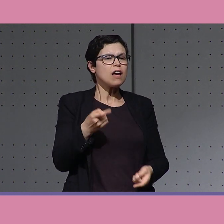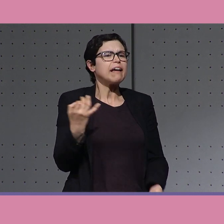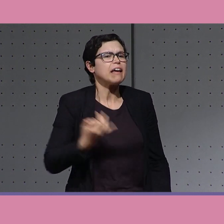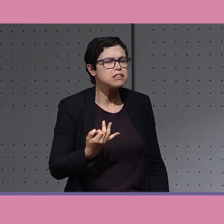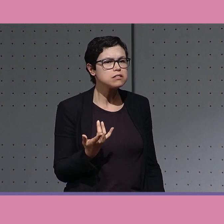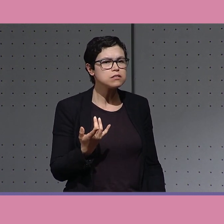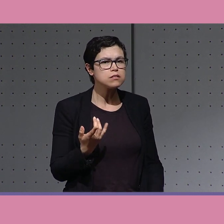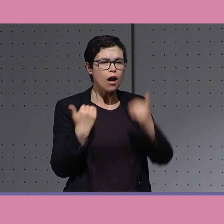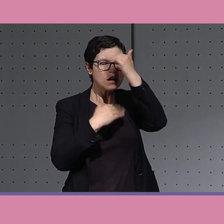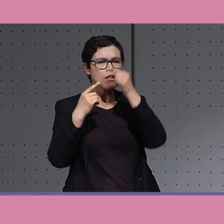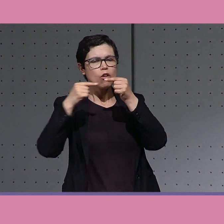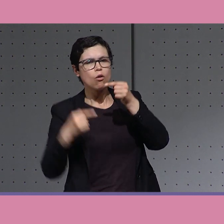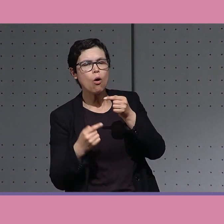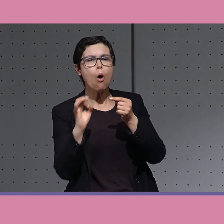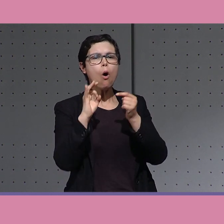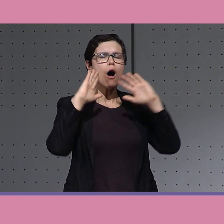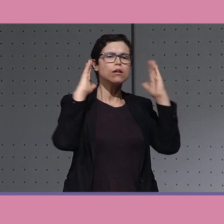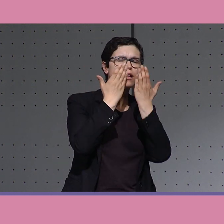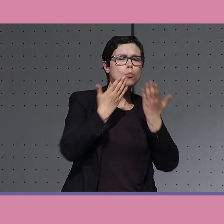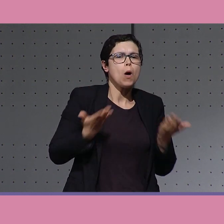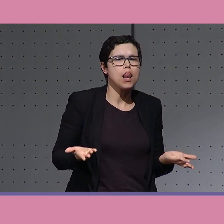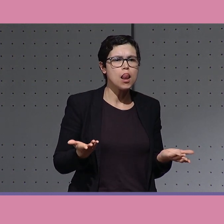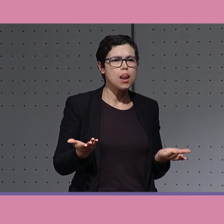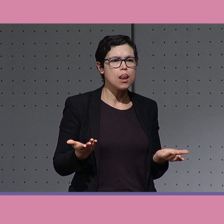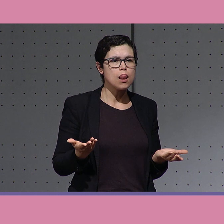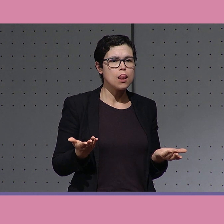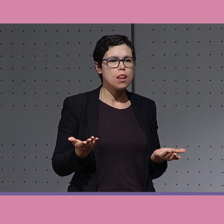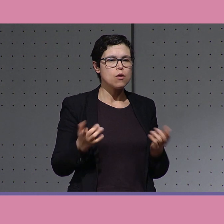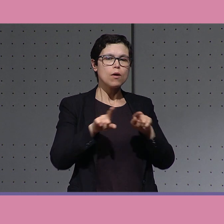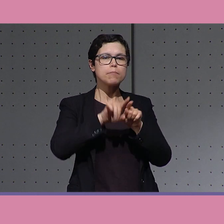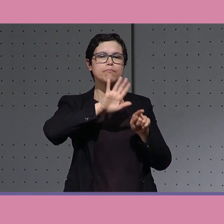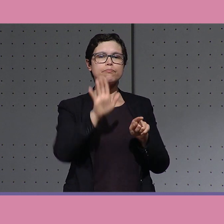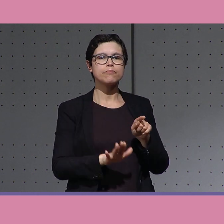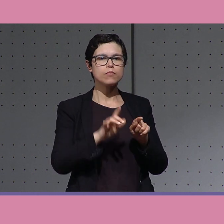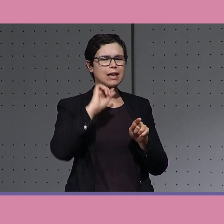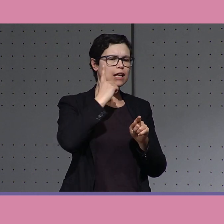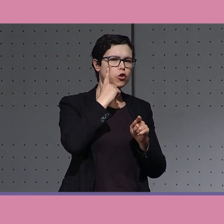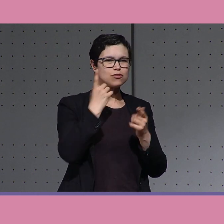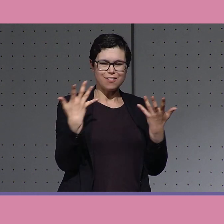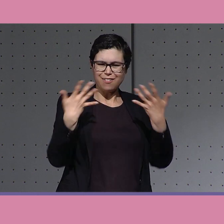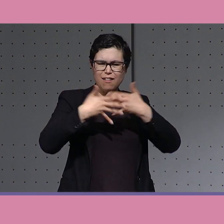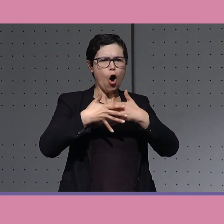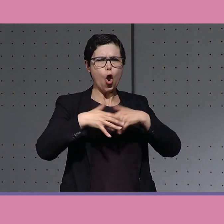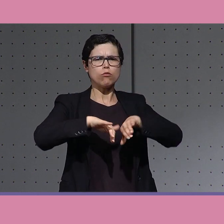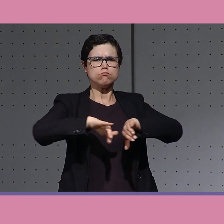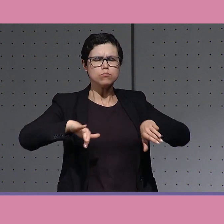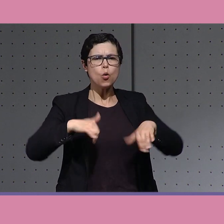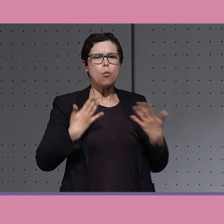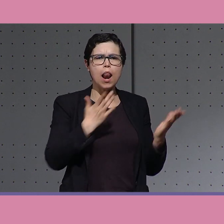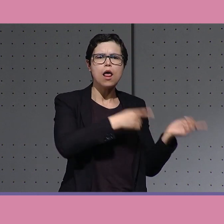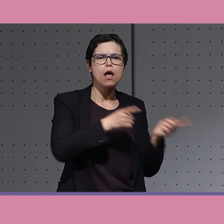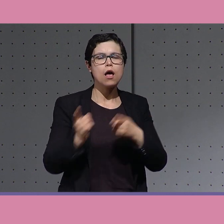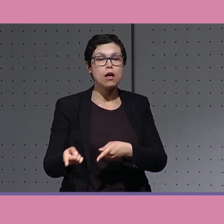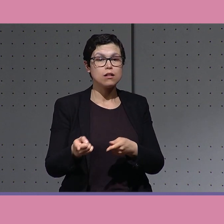o tiene trastorno de espectro de autismo? Como si los dos diagnósticos fuesen incompatibles. Y sin embargo vemos que el